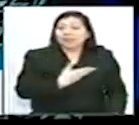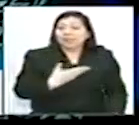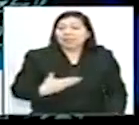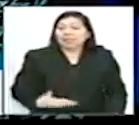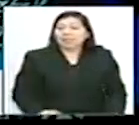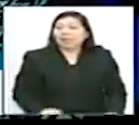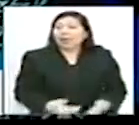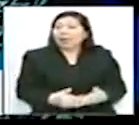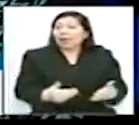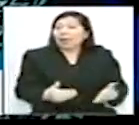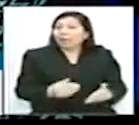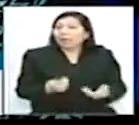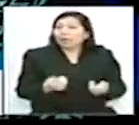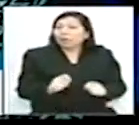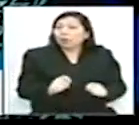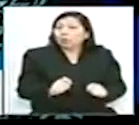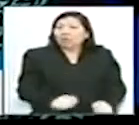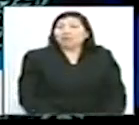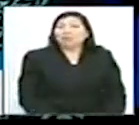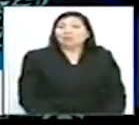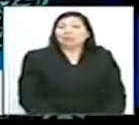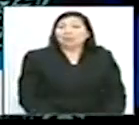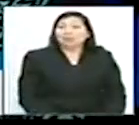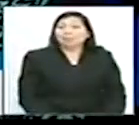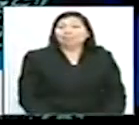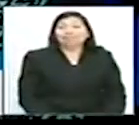presidencia ante la suspensión del señor Martín